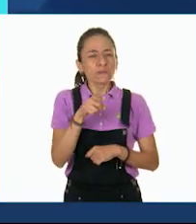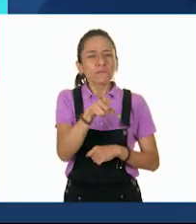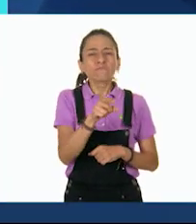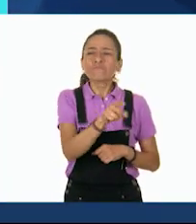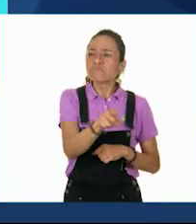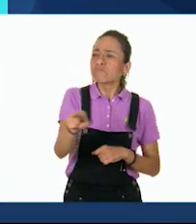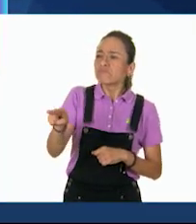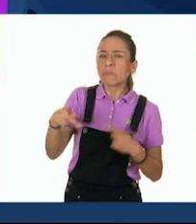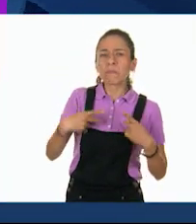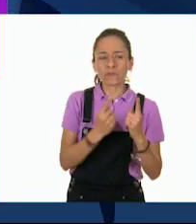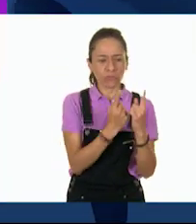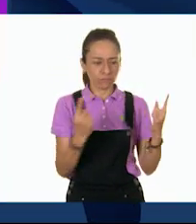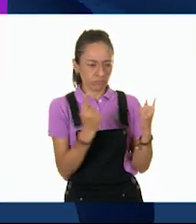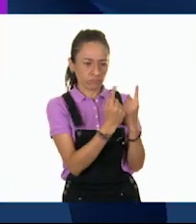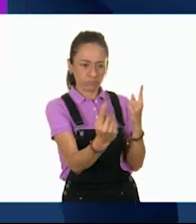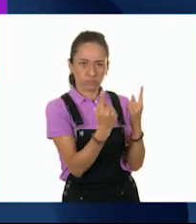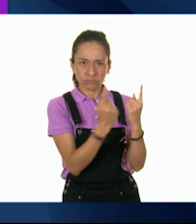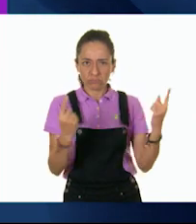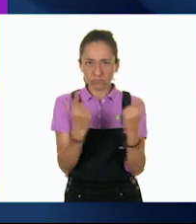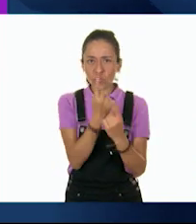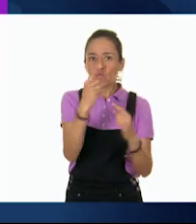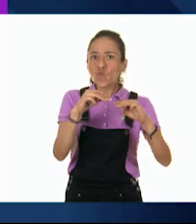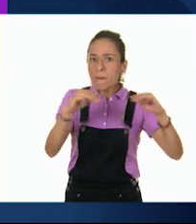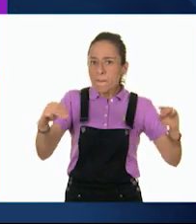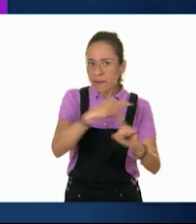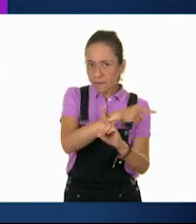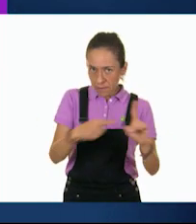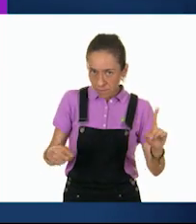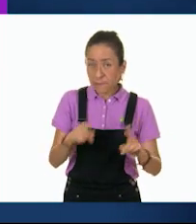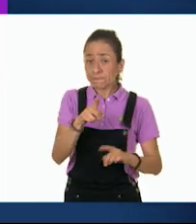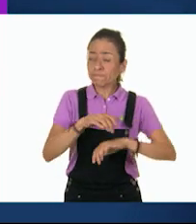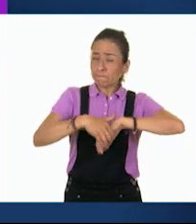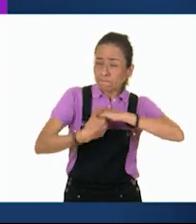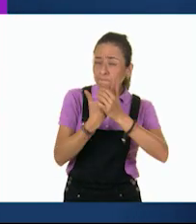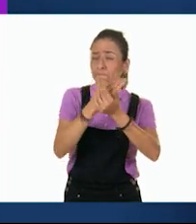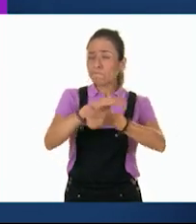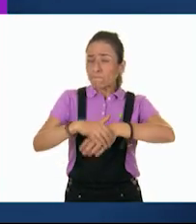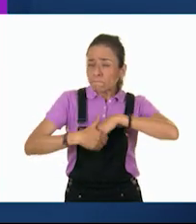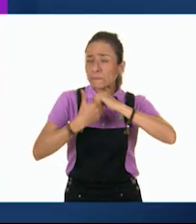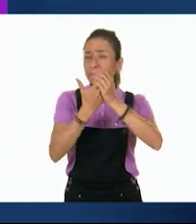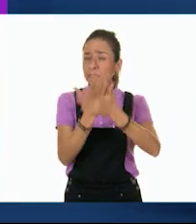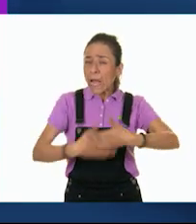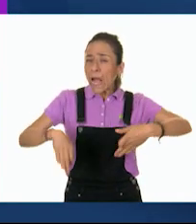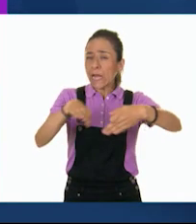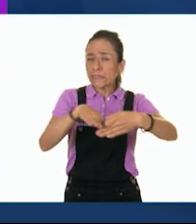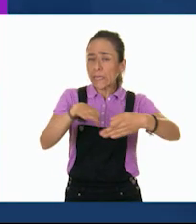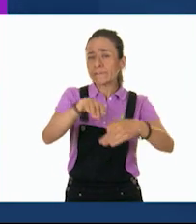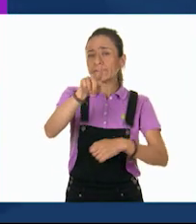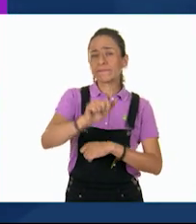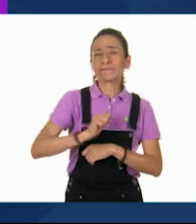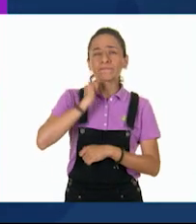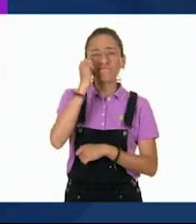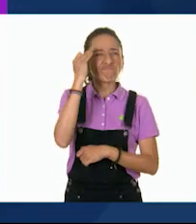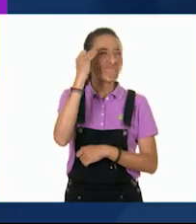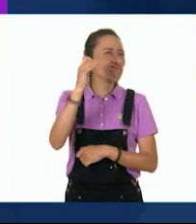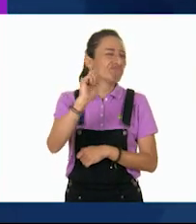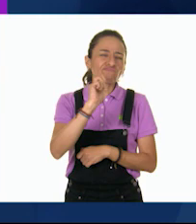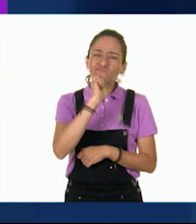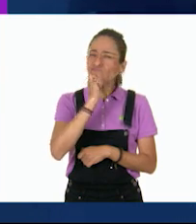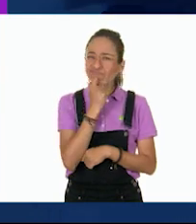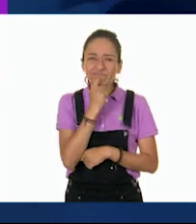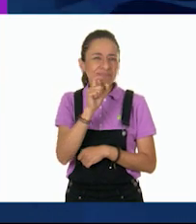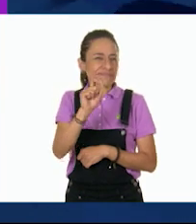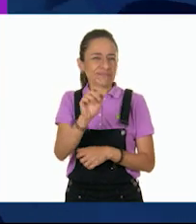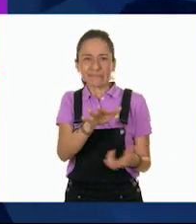1,5 metros entre tú y los demás. Lávate las manos muy seguido con agua y jabón por lo menos durante 20 segundos o